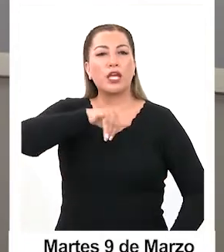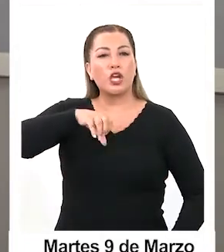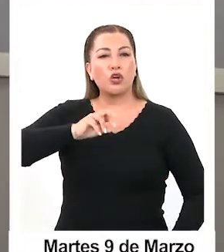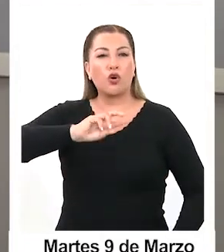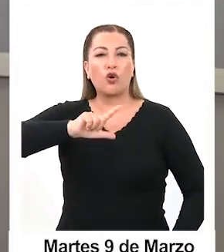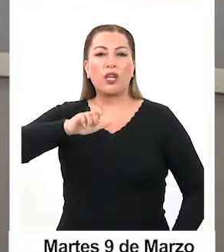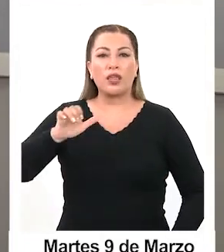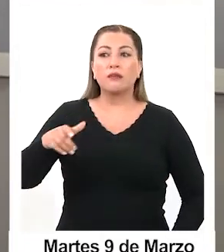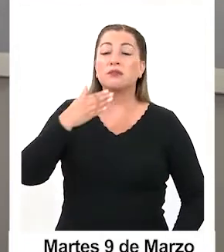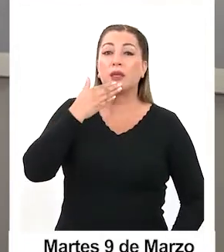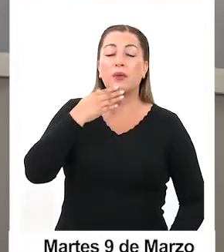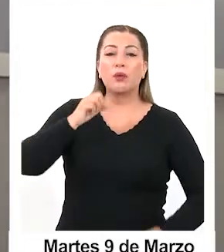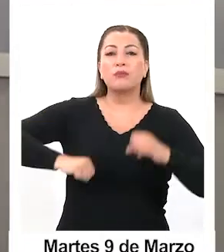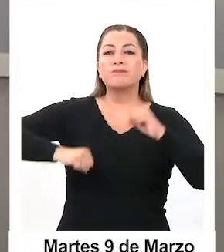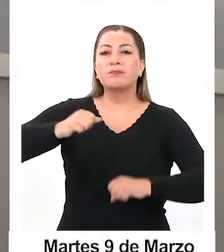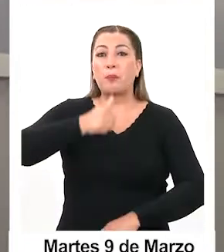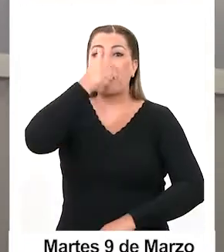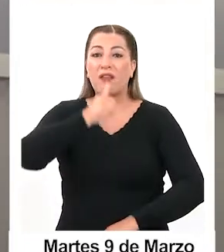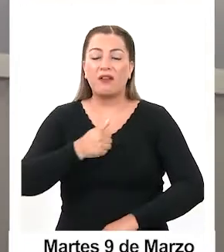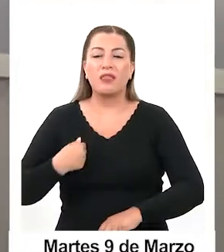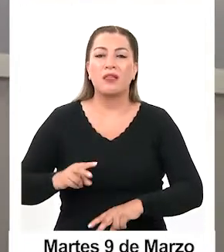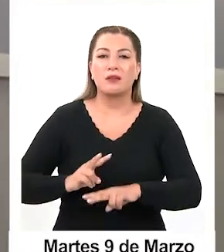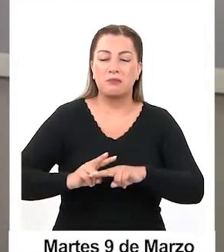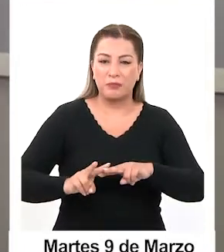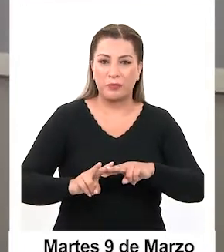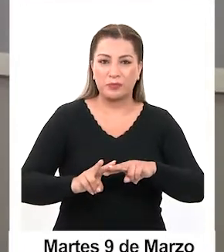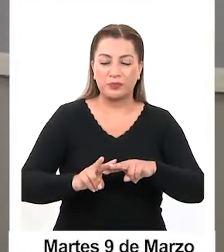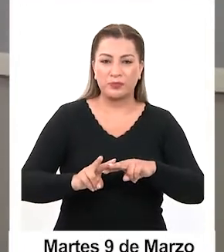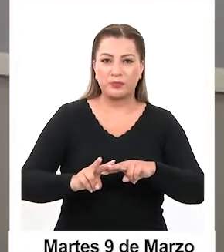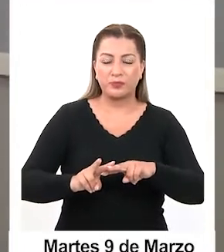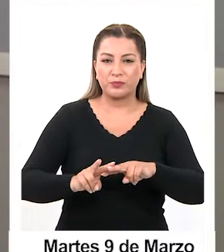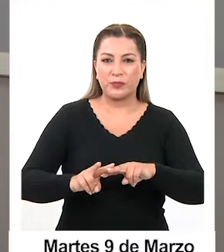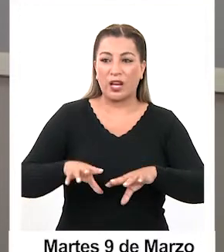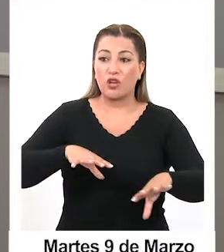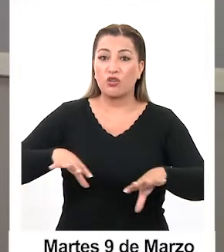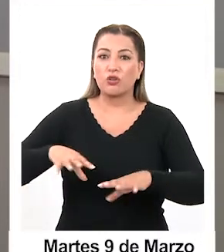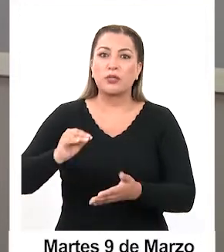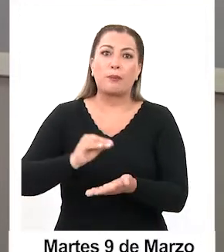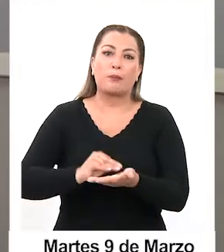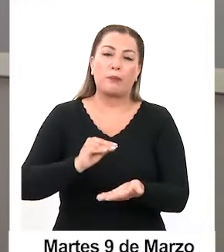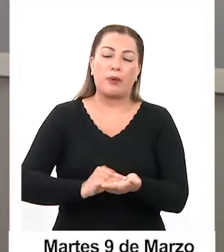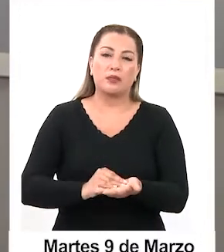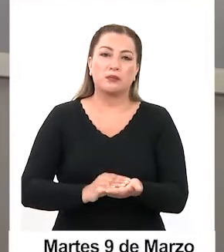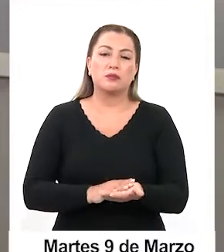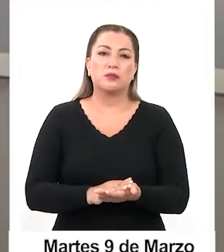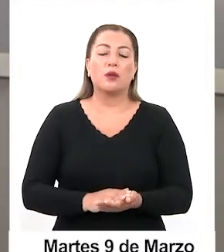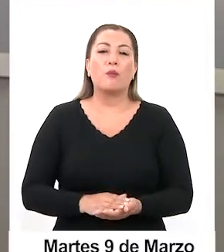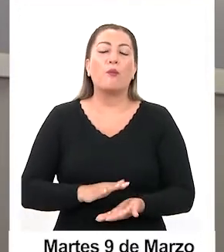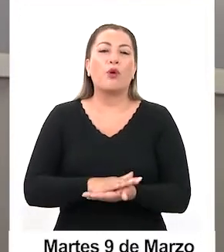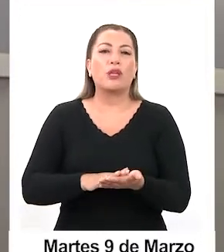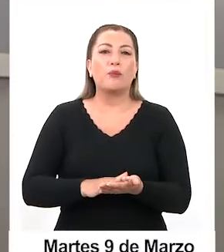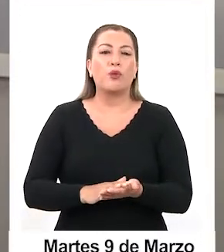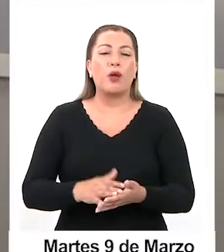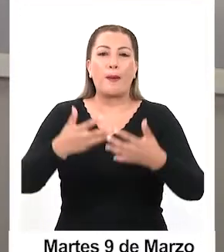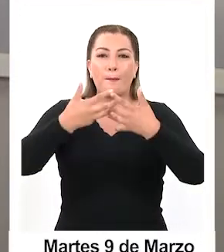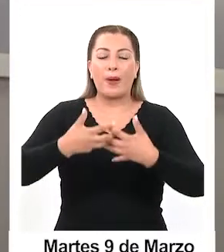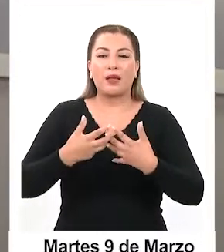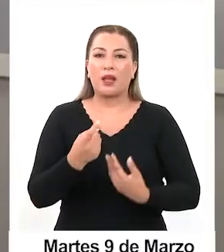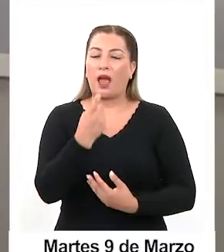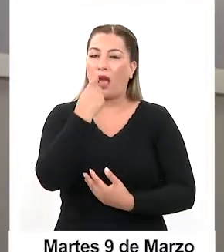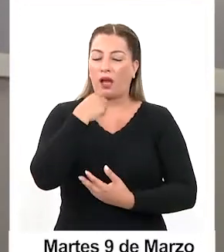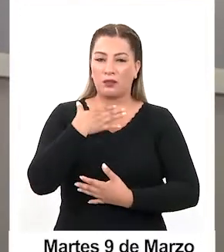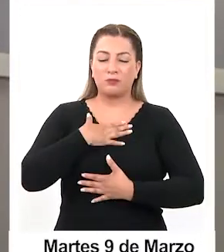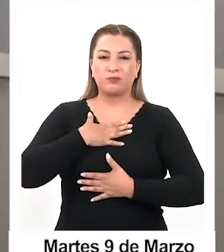y también con la empresa privada para poder también traer recursos adicionales como son los ventiladores que se donaron, y también